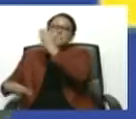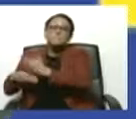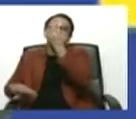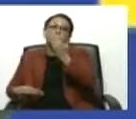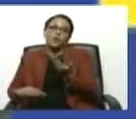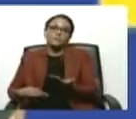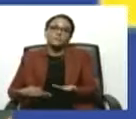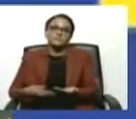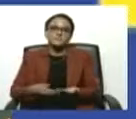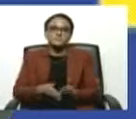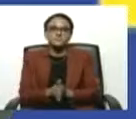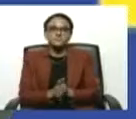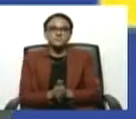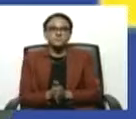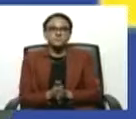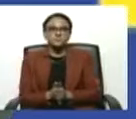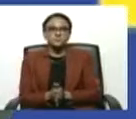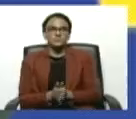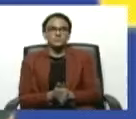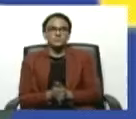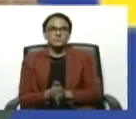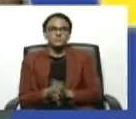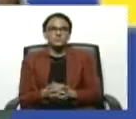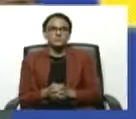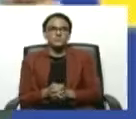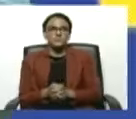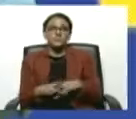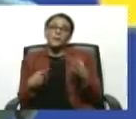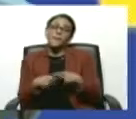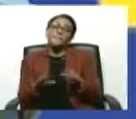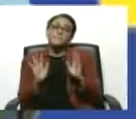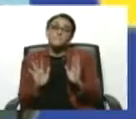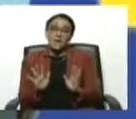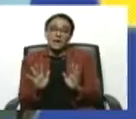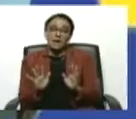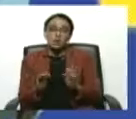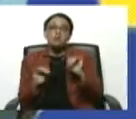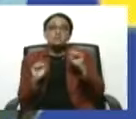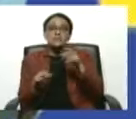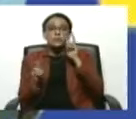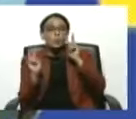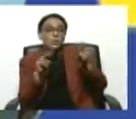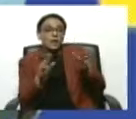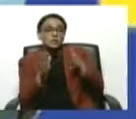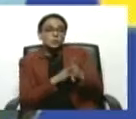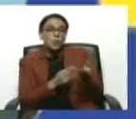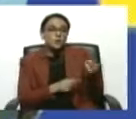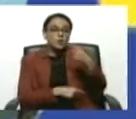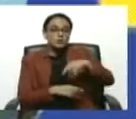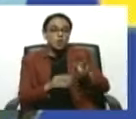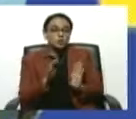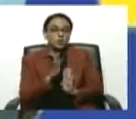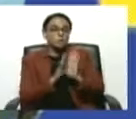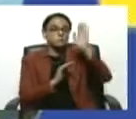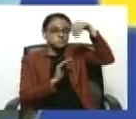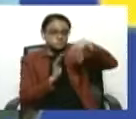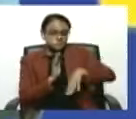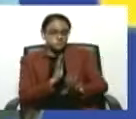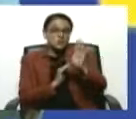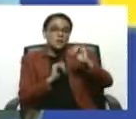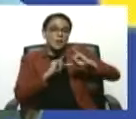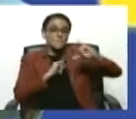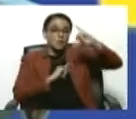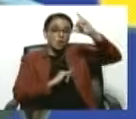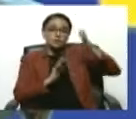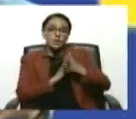querido compañero William Castillo. Pero si vemos la inflación anualizada de mayo 2024,